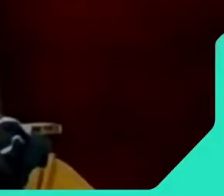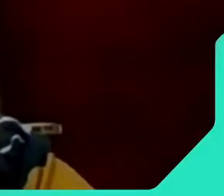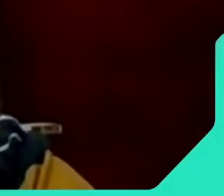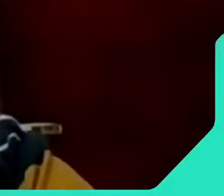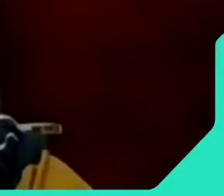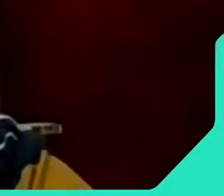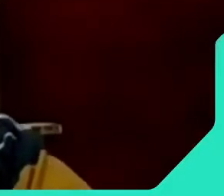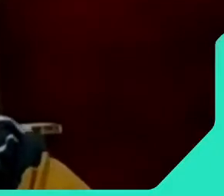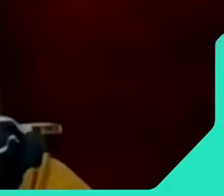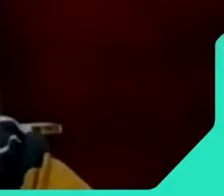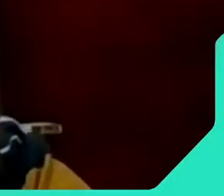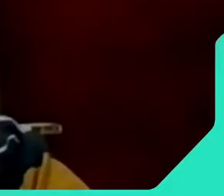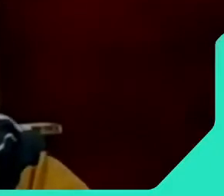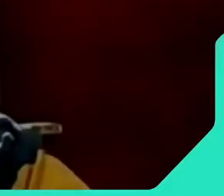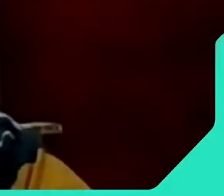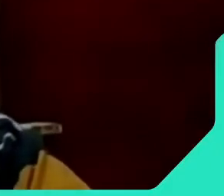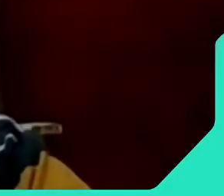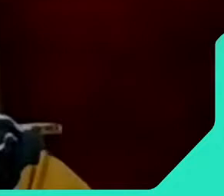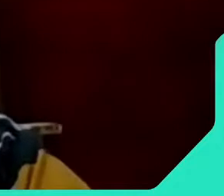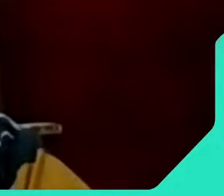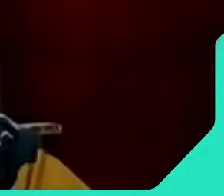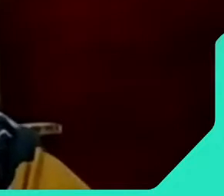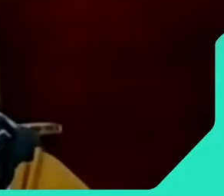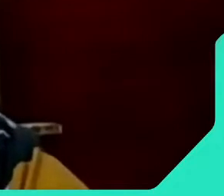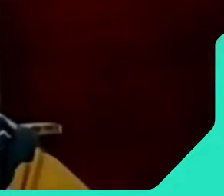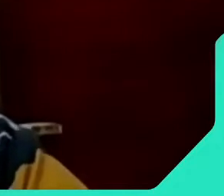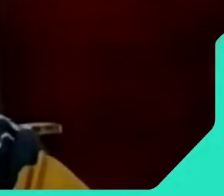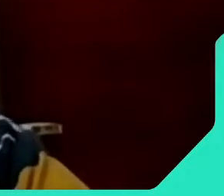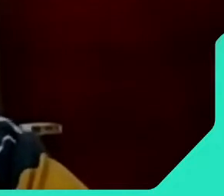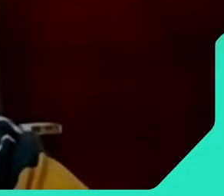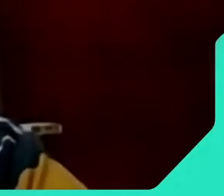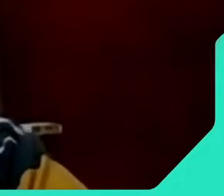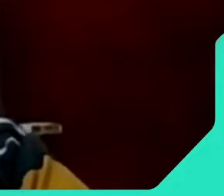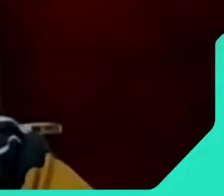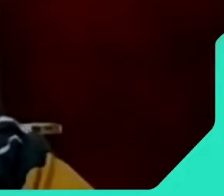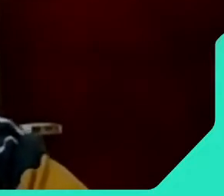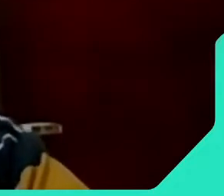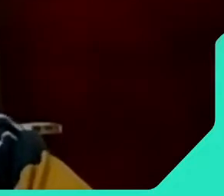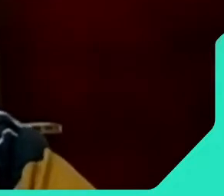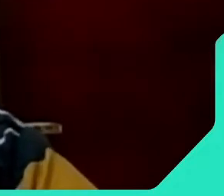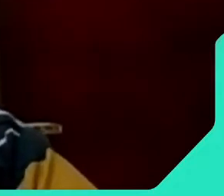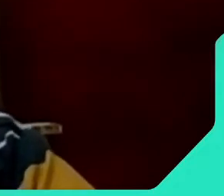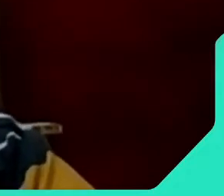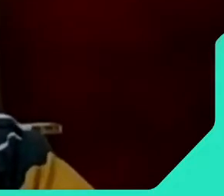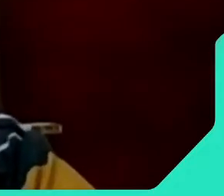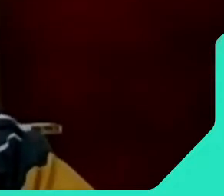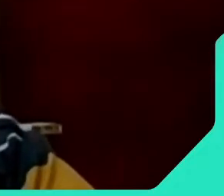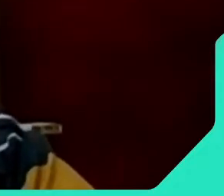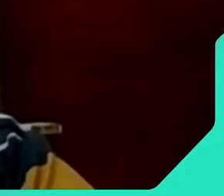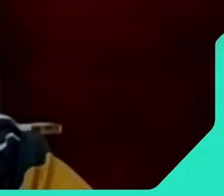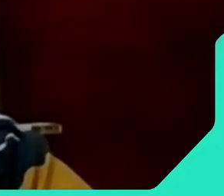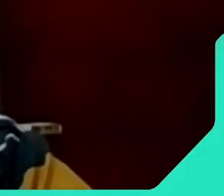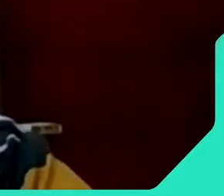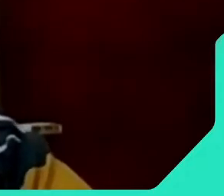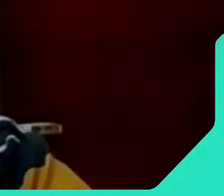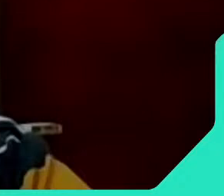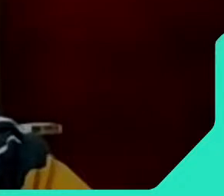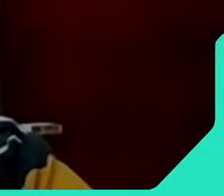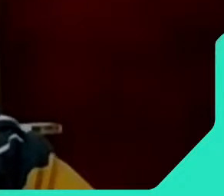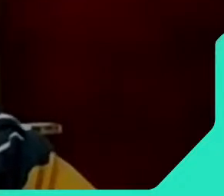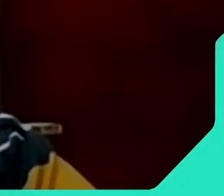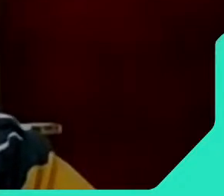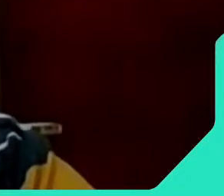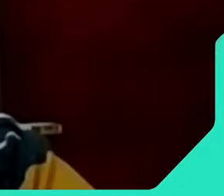todas las autoridades encabezadas por la decana, también agradezco esta oportunidad de poder expresar, digamos, hacernos